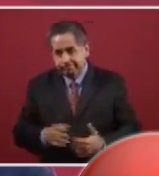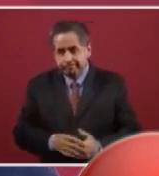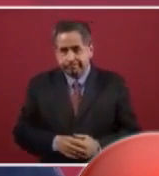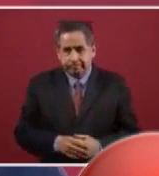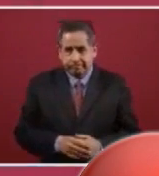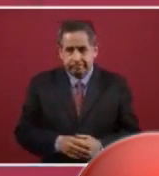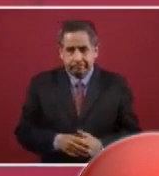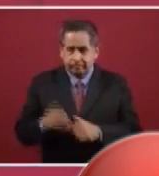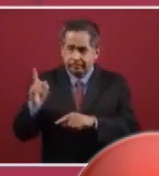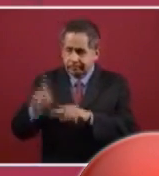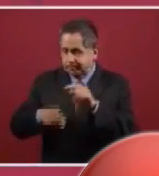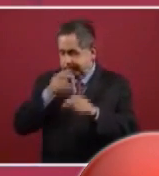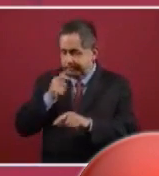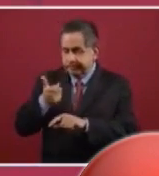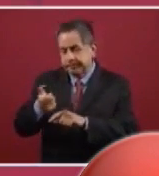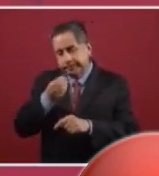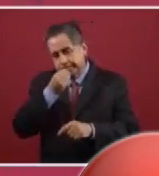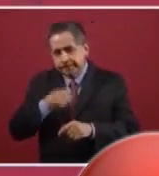eliminar.